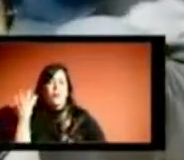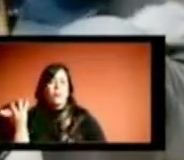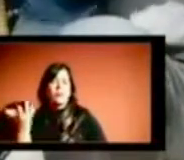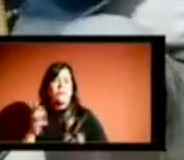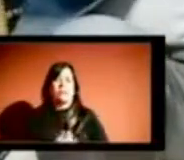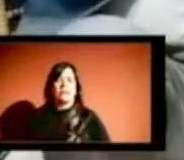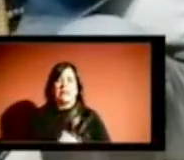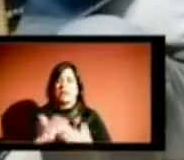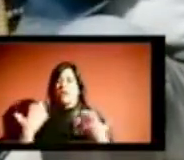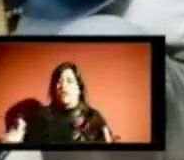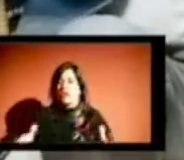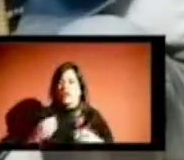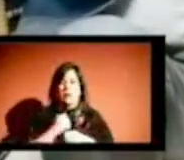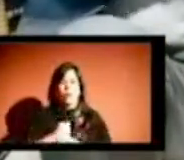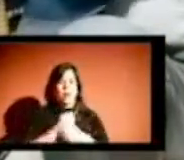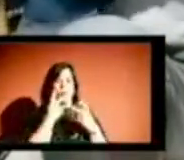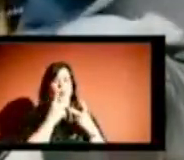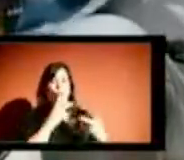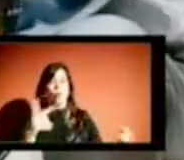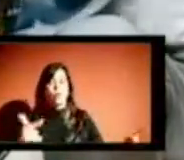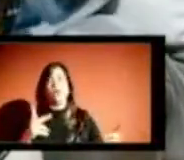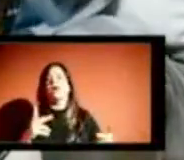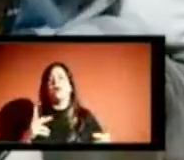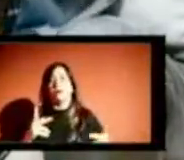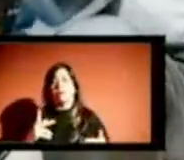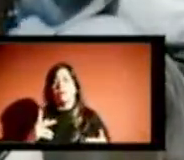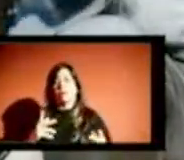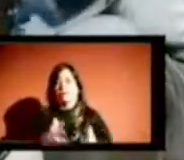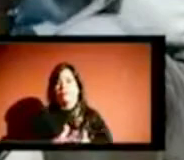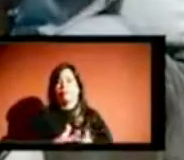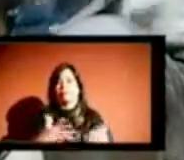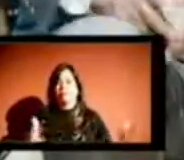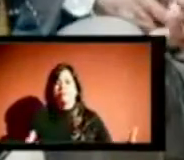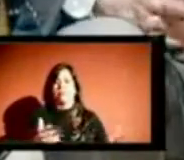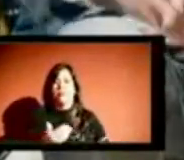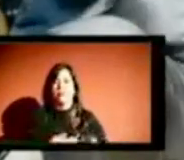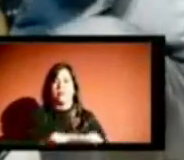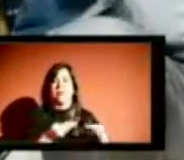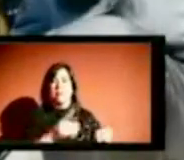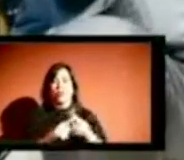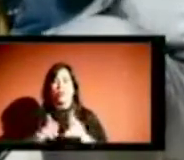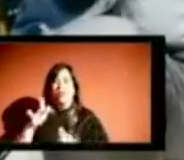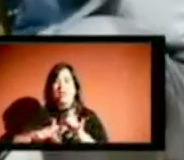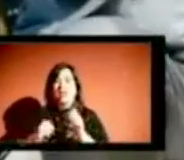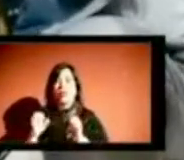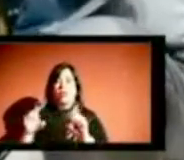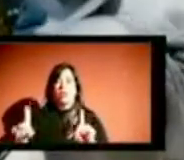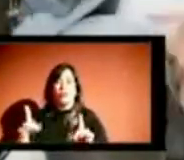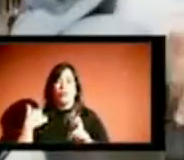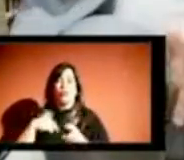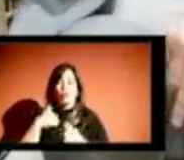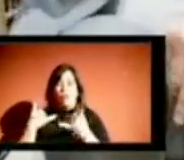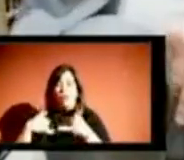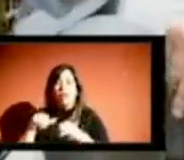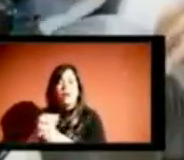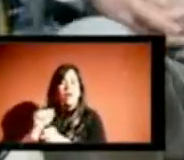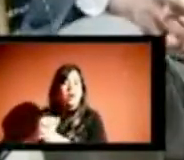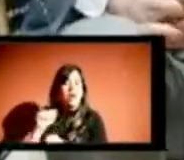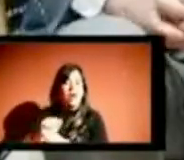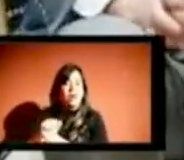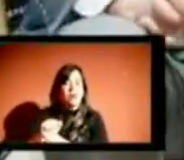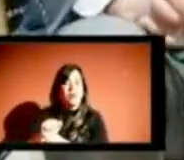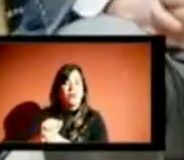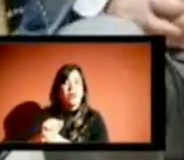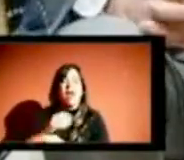ya dispuse seguridad pública en gran medida, pero tenemos todavía educación, estamos trabajándolo,